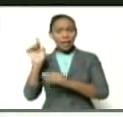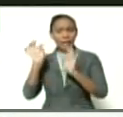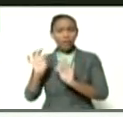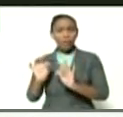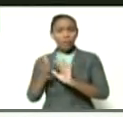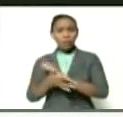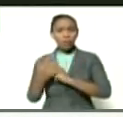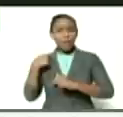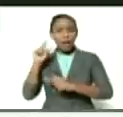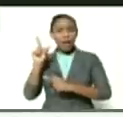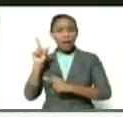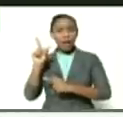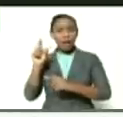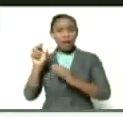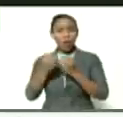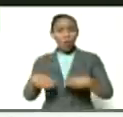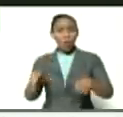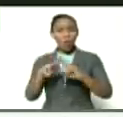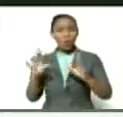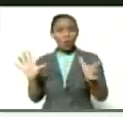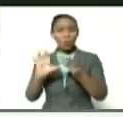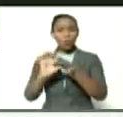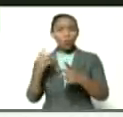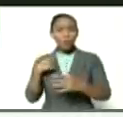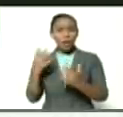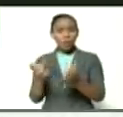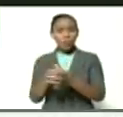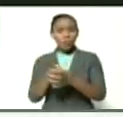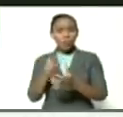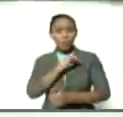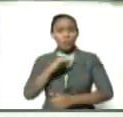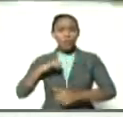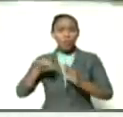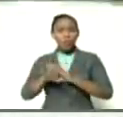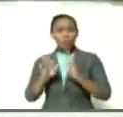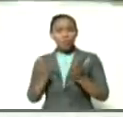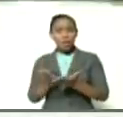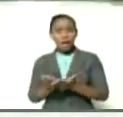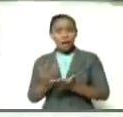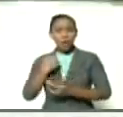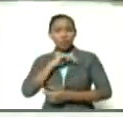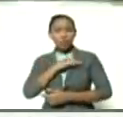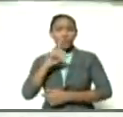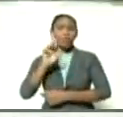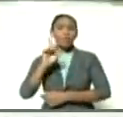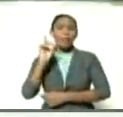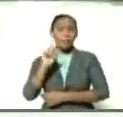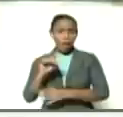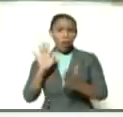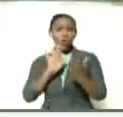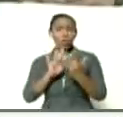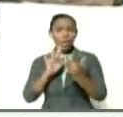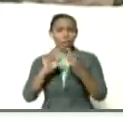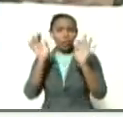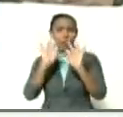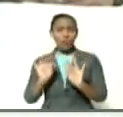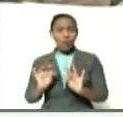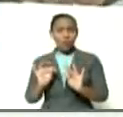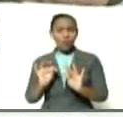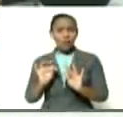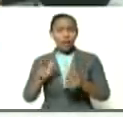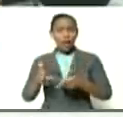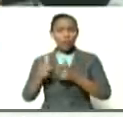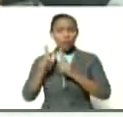las Naciones Unidas en conjunción con sectores privados mundiales. Hemos tenido también contacto con el mecanismo, las